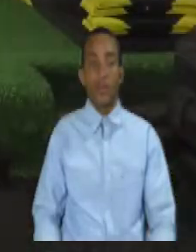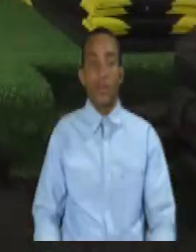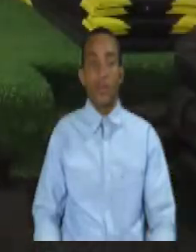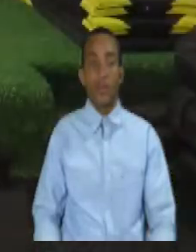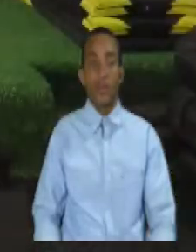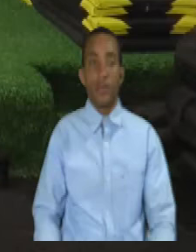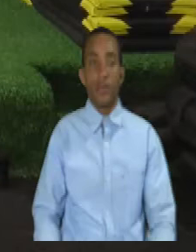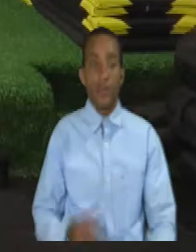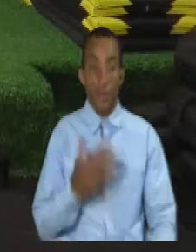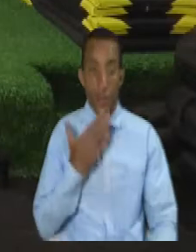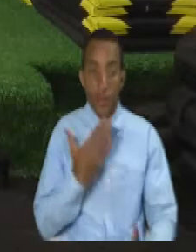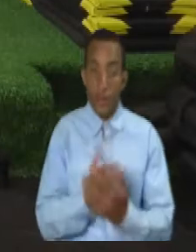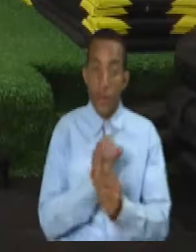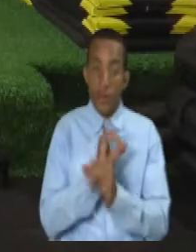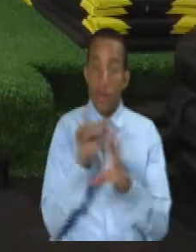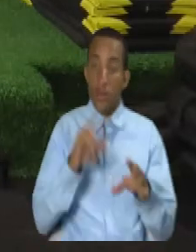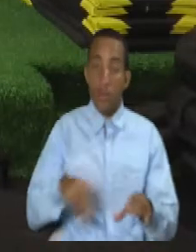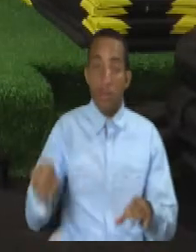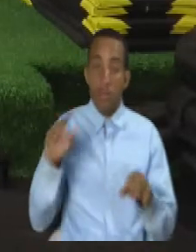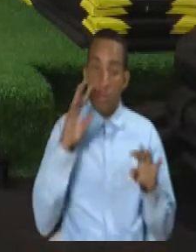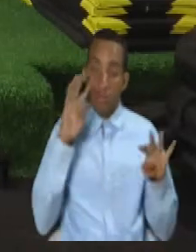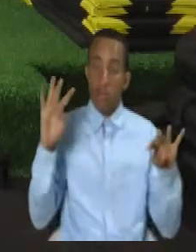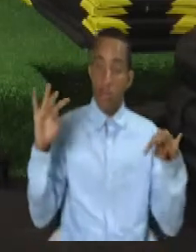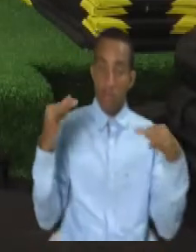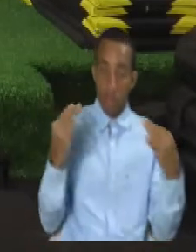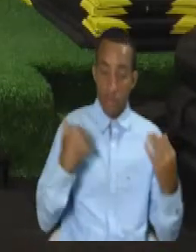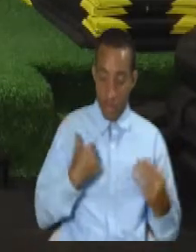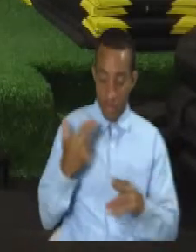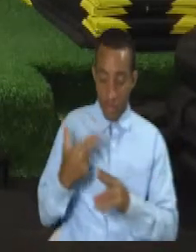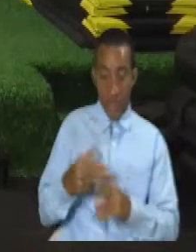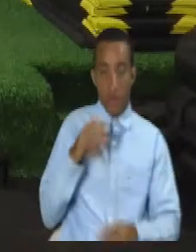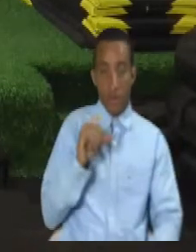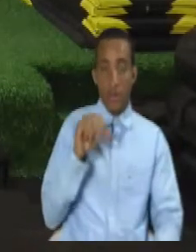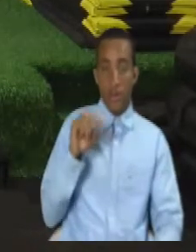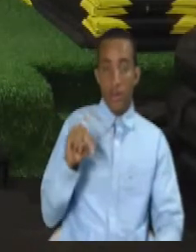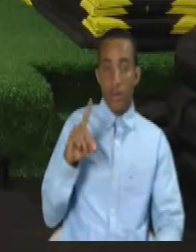Queridos televidentes, le habla Andrés Urán del Centro Deportivo Zona